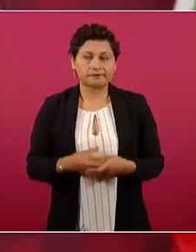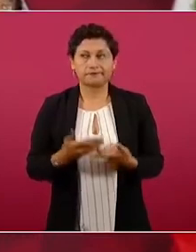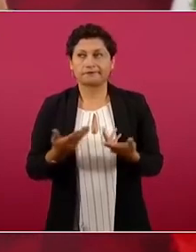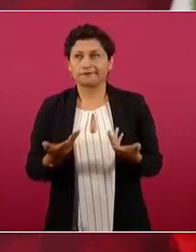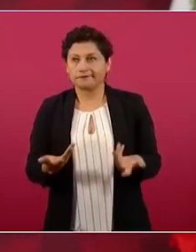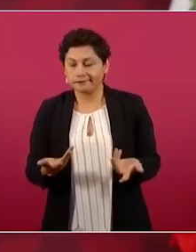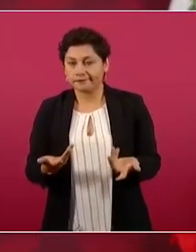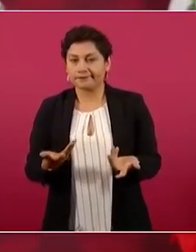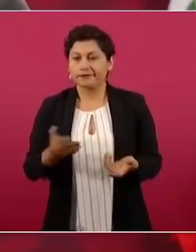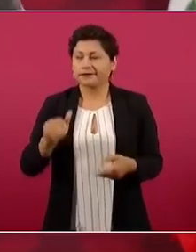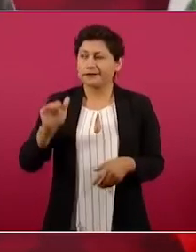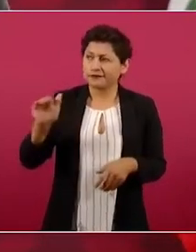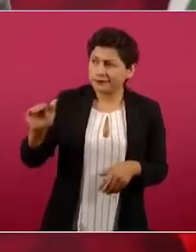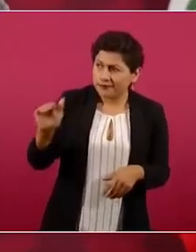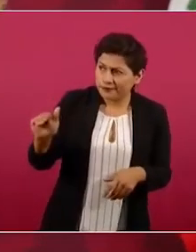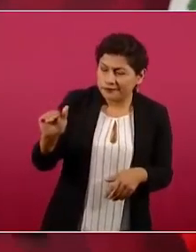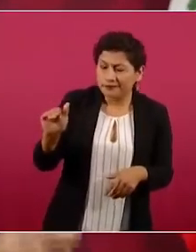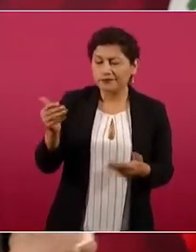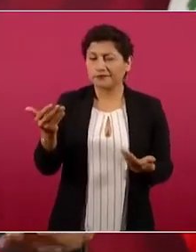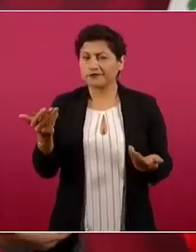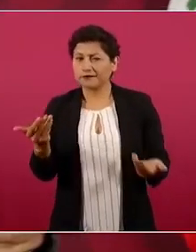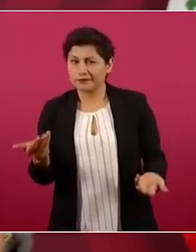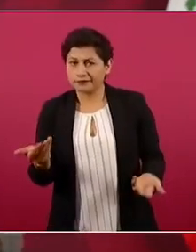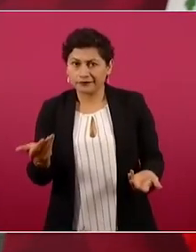buscando un acuerdo, siendo